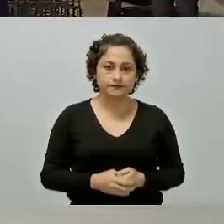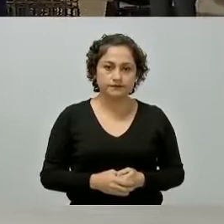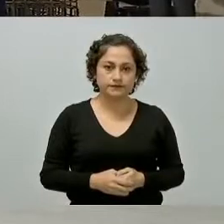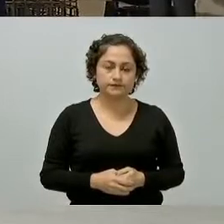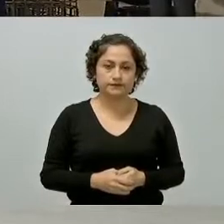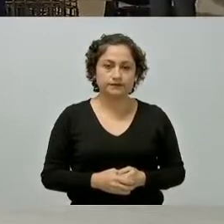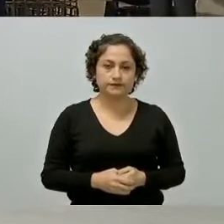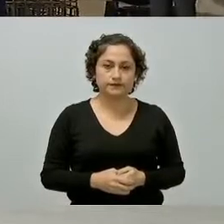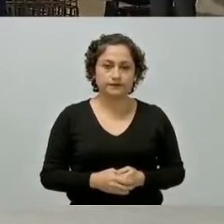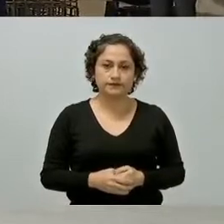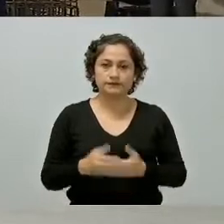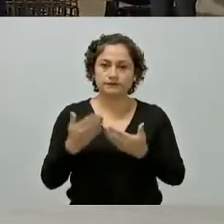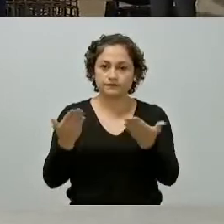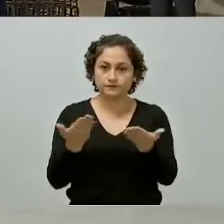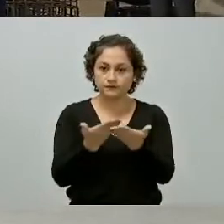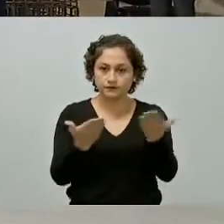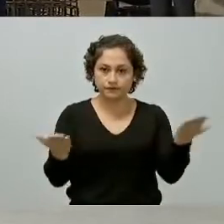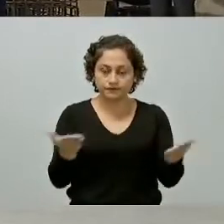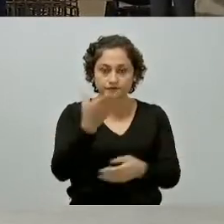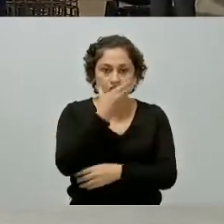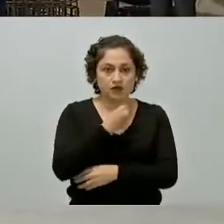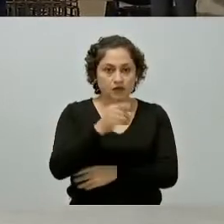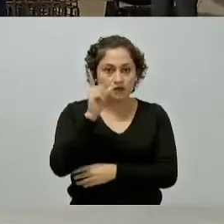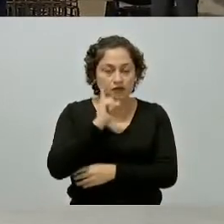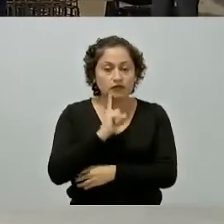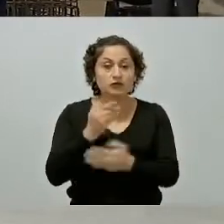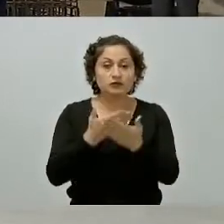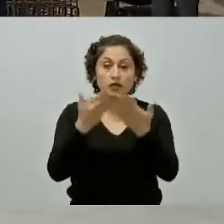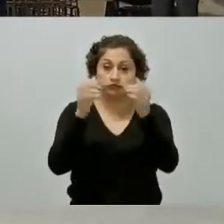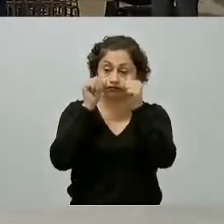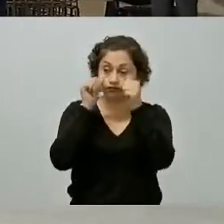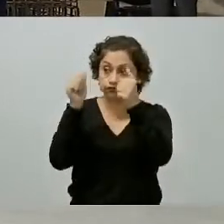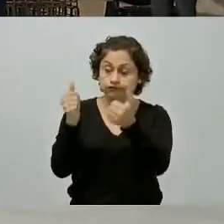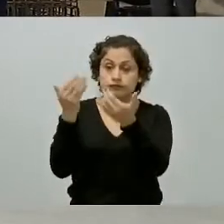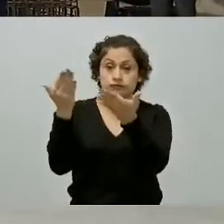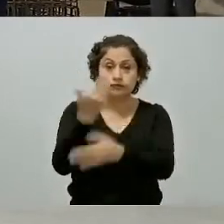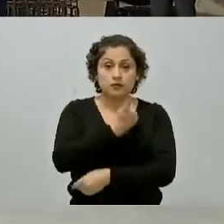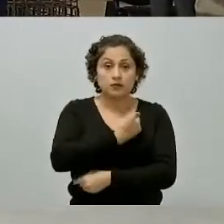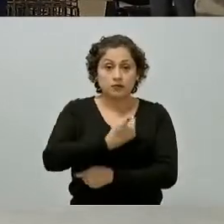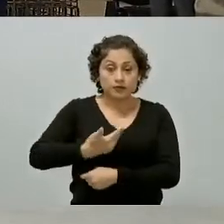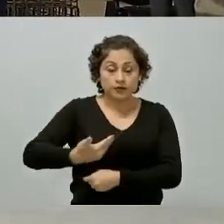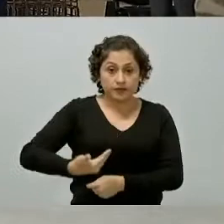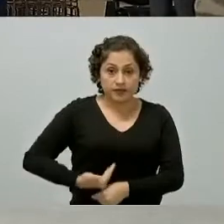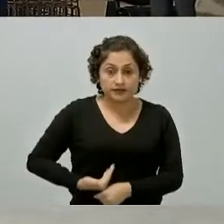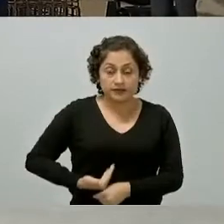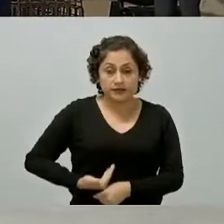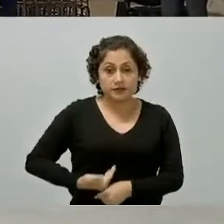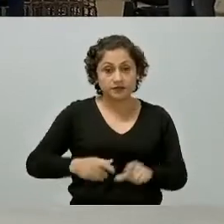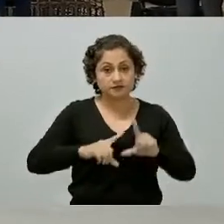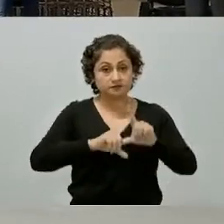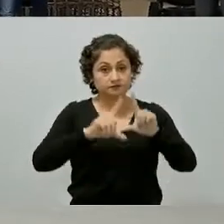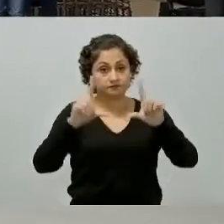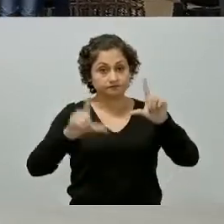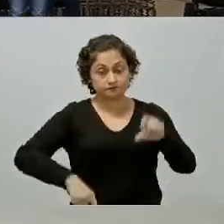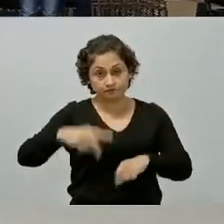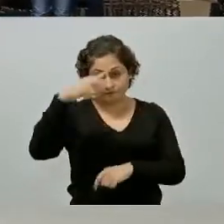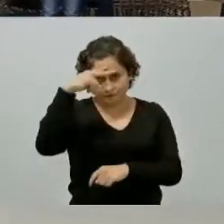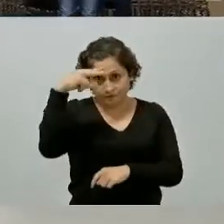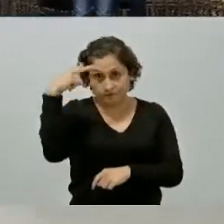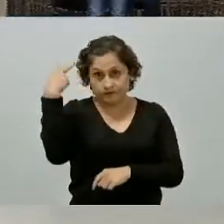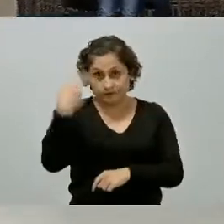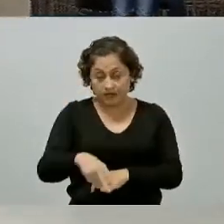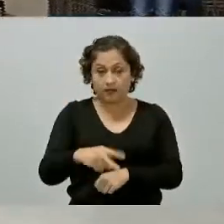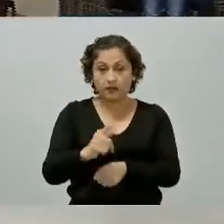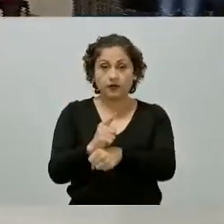señoras y señores escuchemos el mensaje que nos dirige el presidente constitucional de los Estados Unidos mexicanos